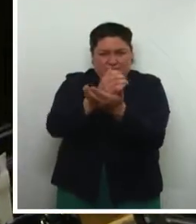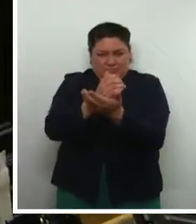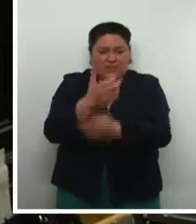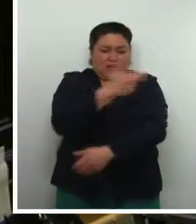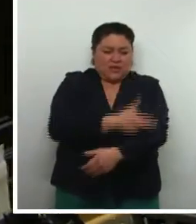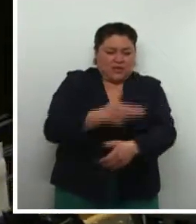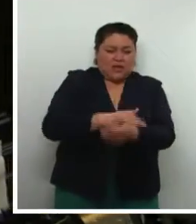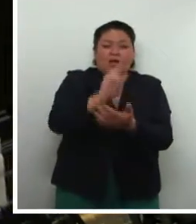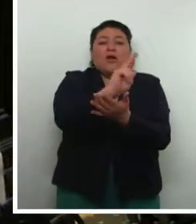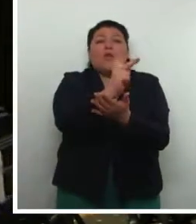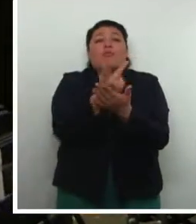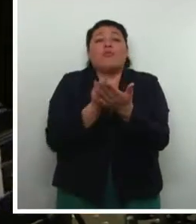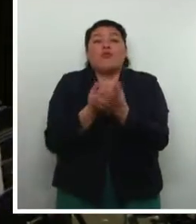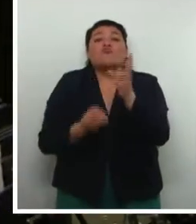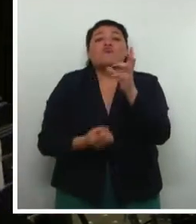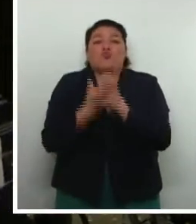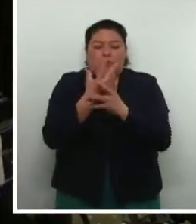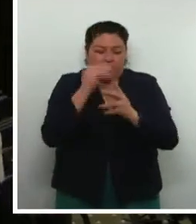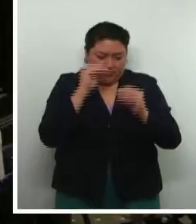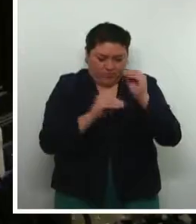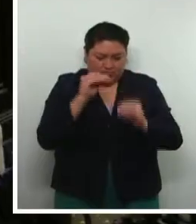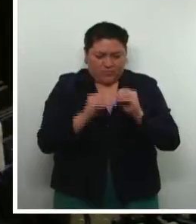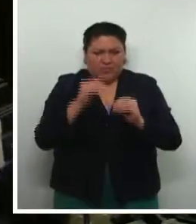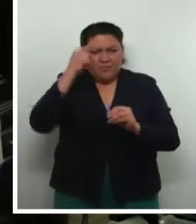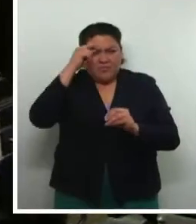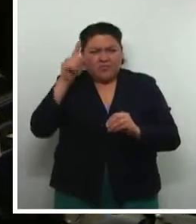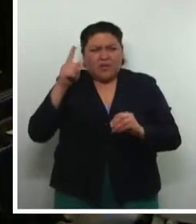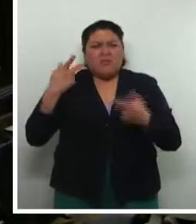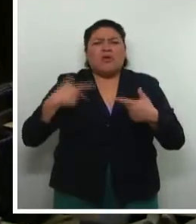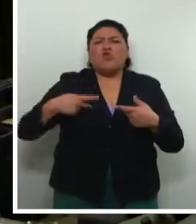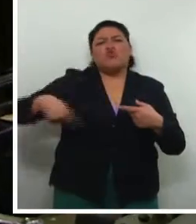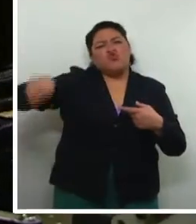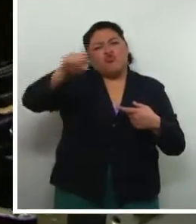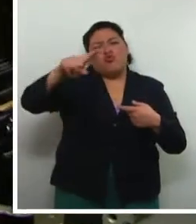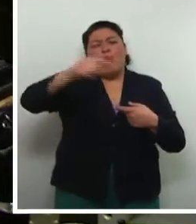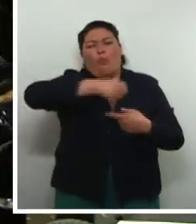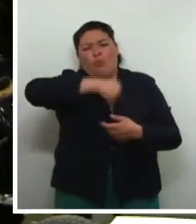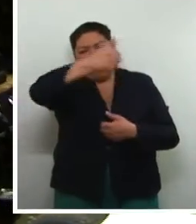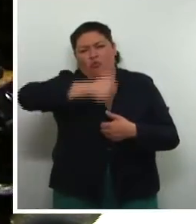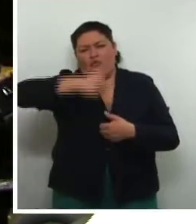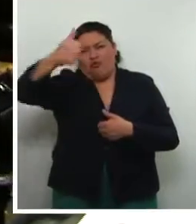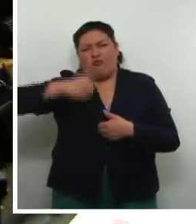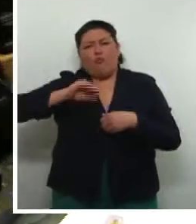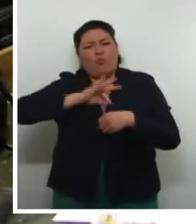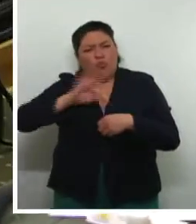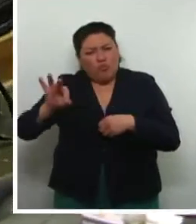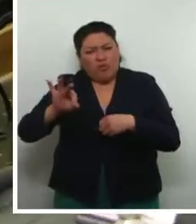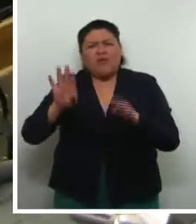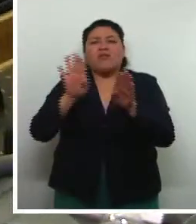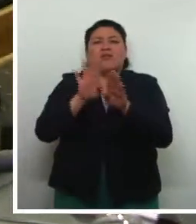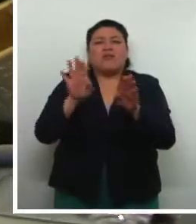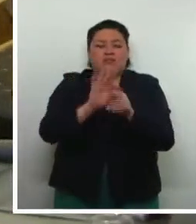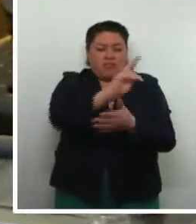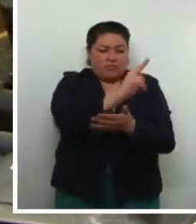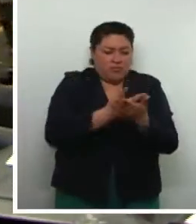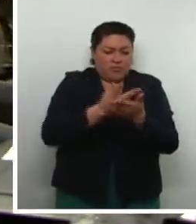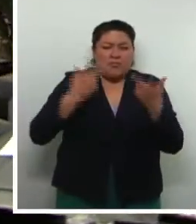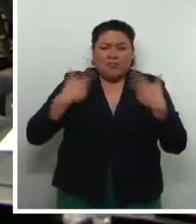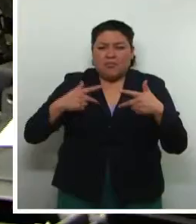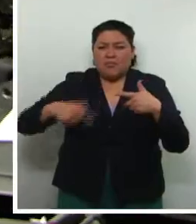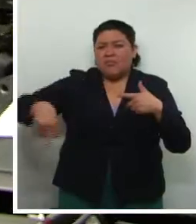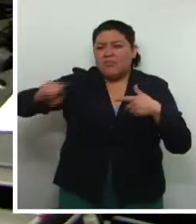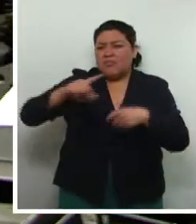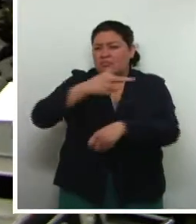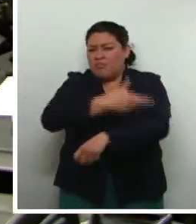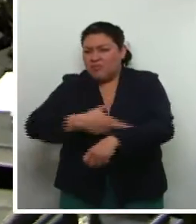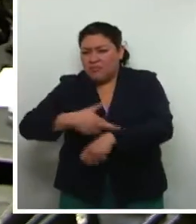y ejecutarán políticas de movilidad, para lo cual deberán impulsar a través de un plan de movilidad